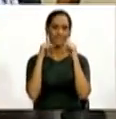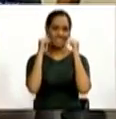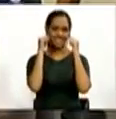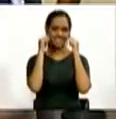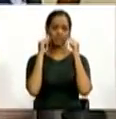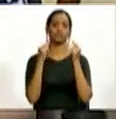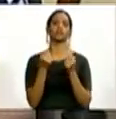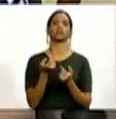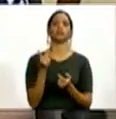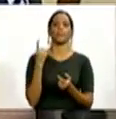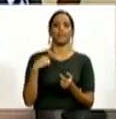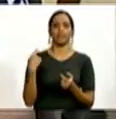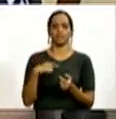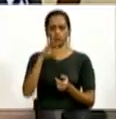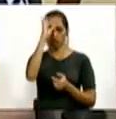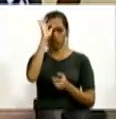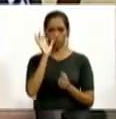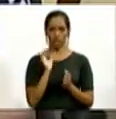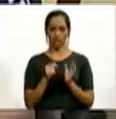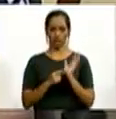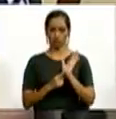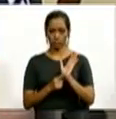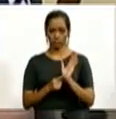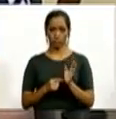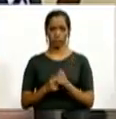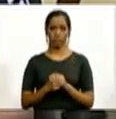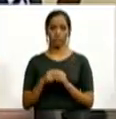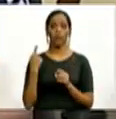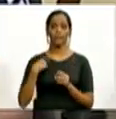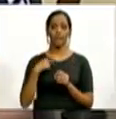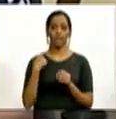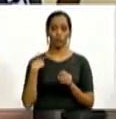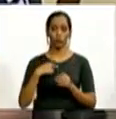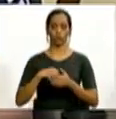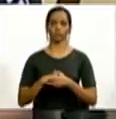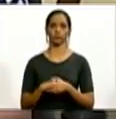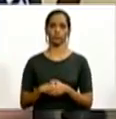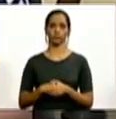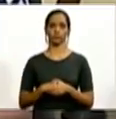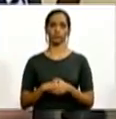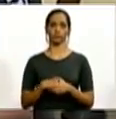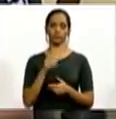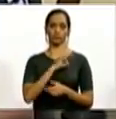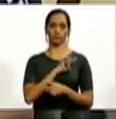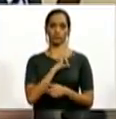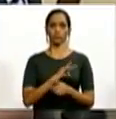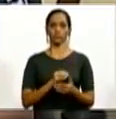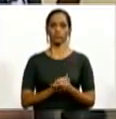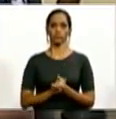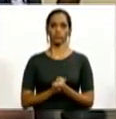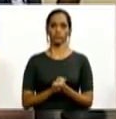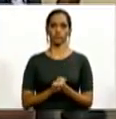que también la tiene, no sé si la tendría acá a la mano, que también la tuvo el señor...